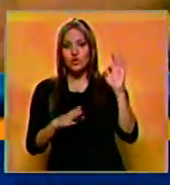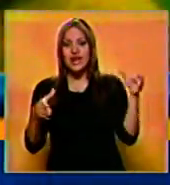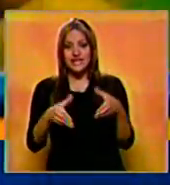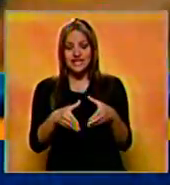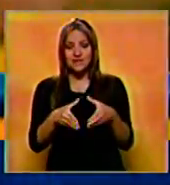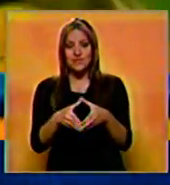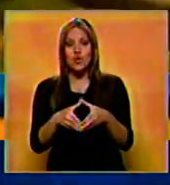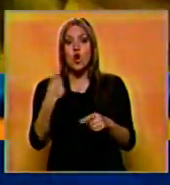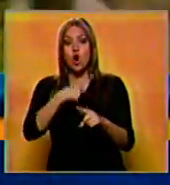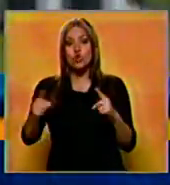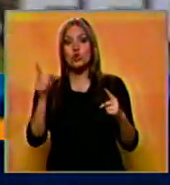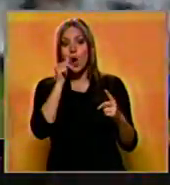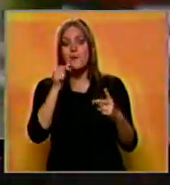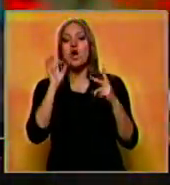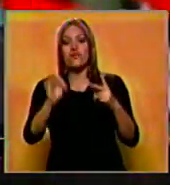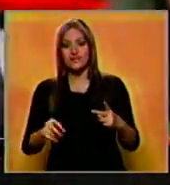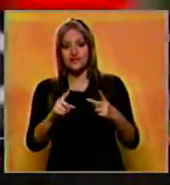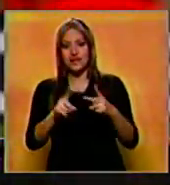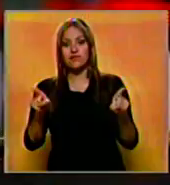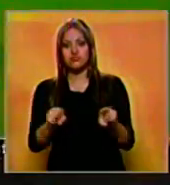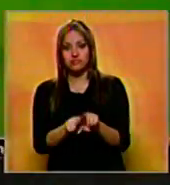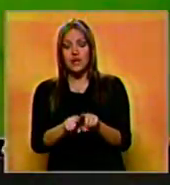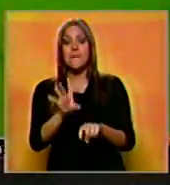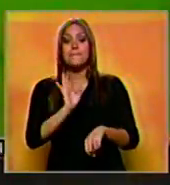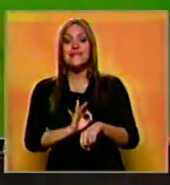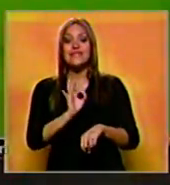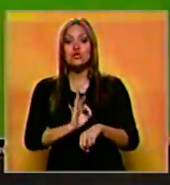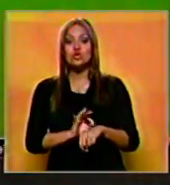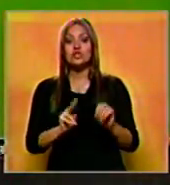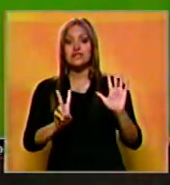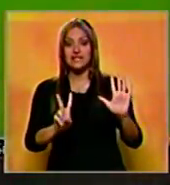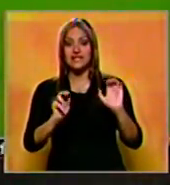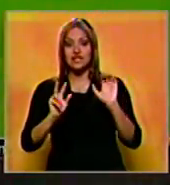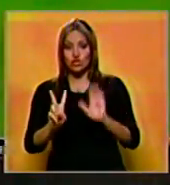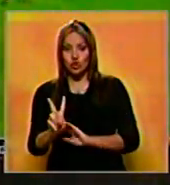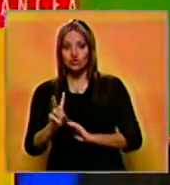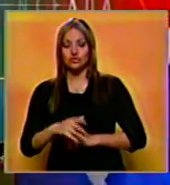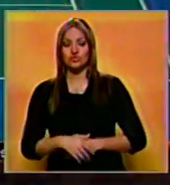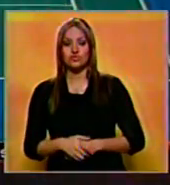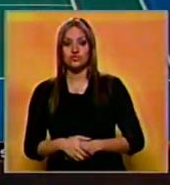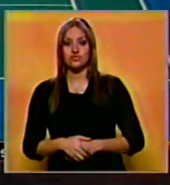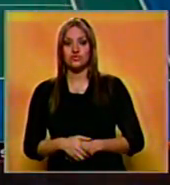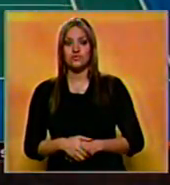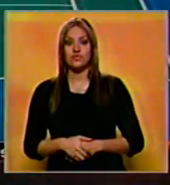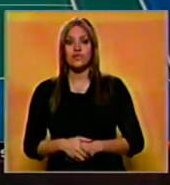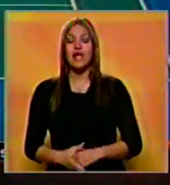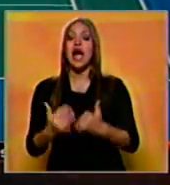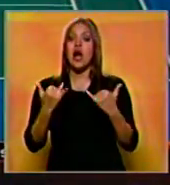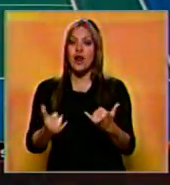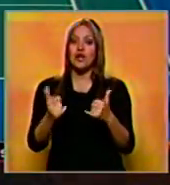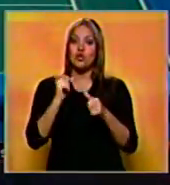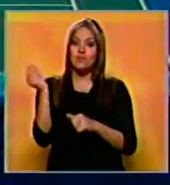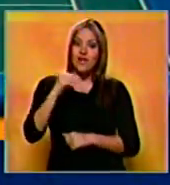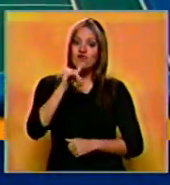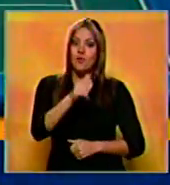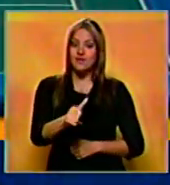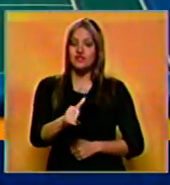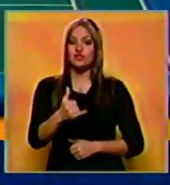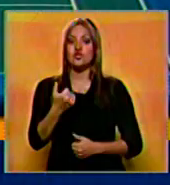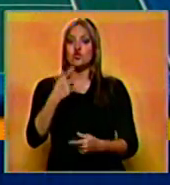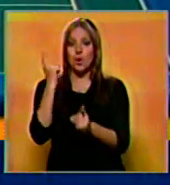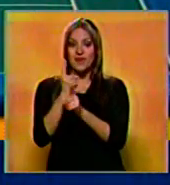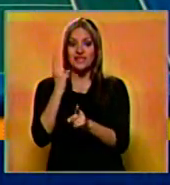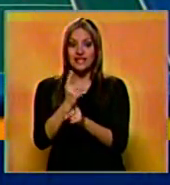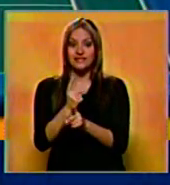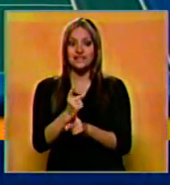Michael Ciani puso el tanto de la paridad cuando se cumplió el minuto 72. Continuamos con la acción del Master 1000 de